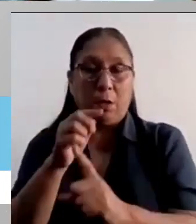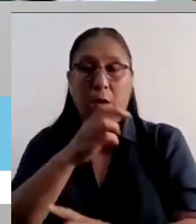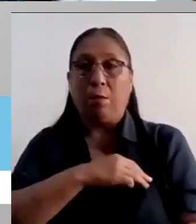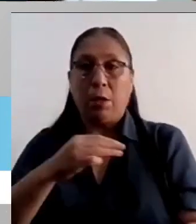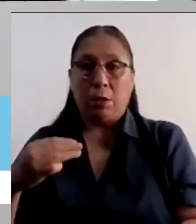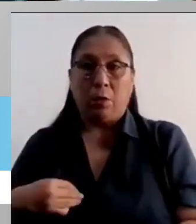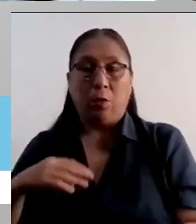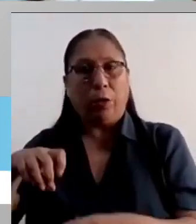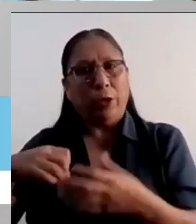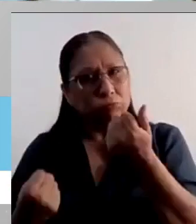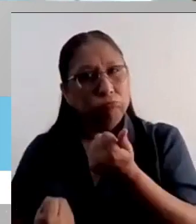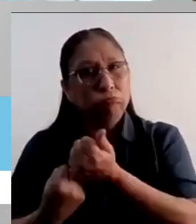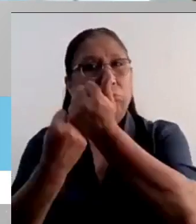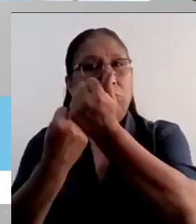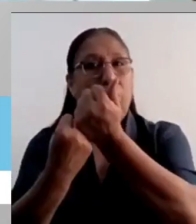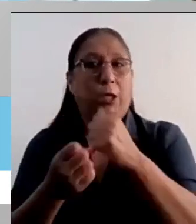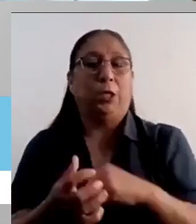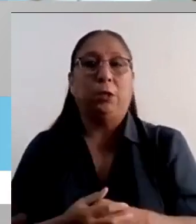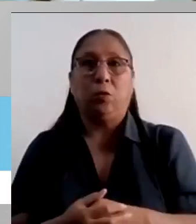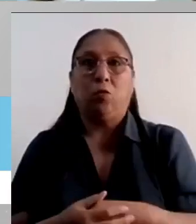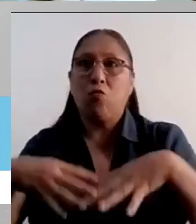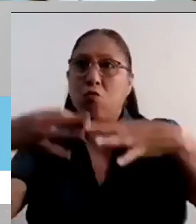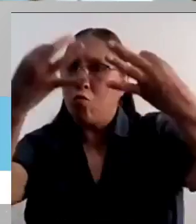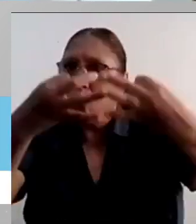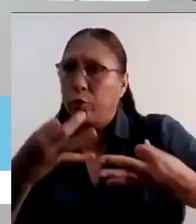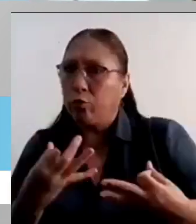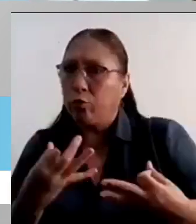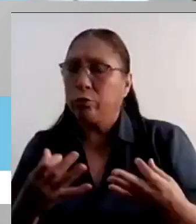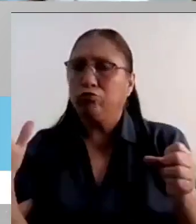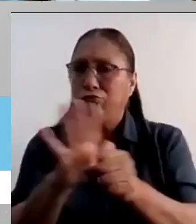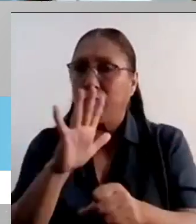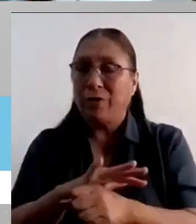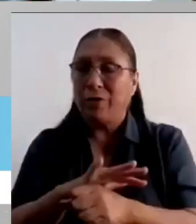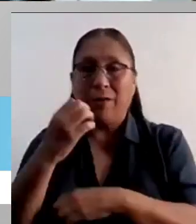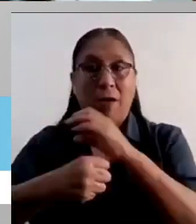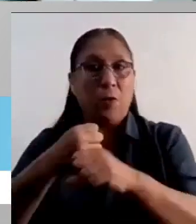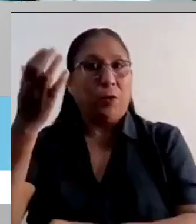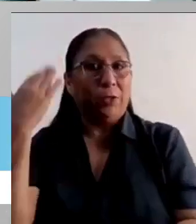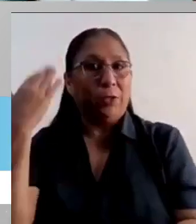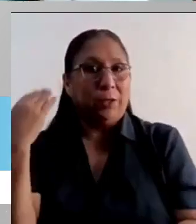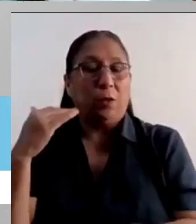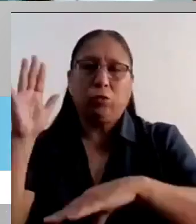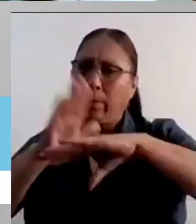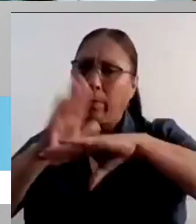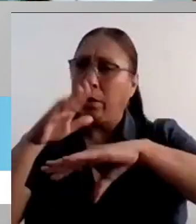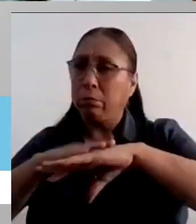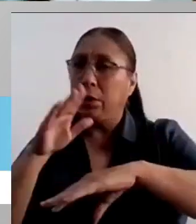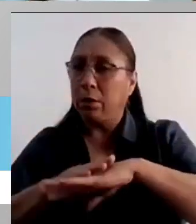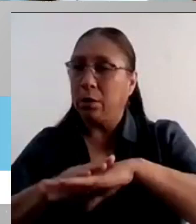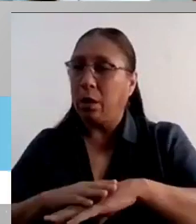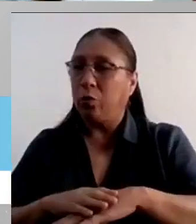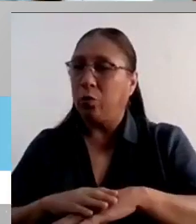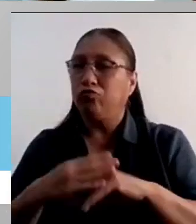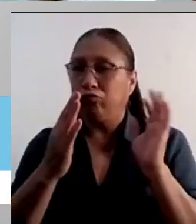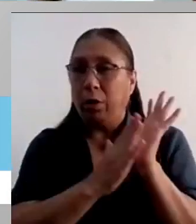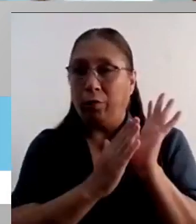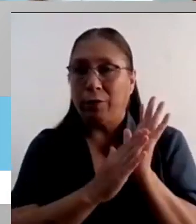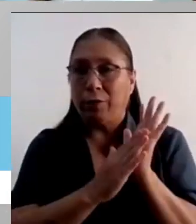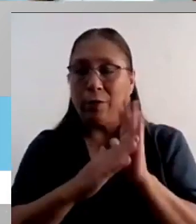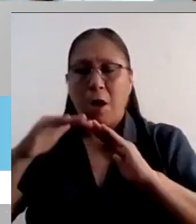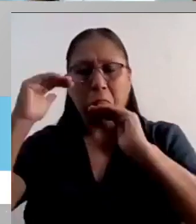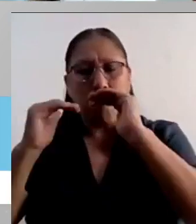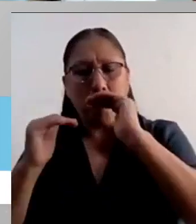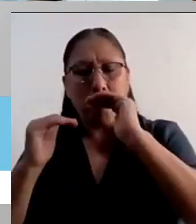ser fortalecido, ¿no? Pueda ser un presupuesto suficiente. En años anteriores se había ido alertando desde nuestra institución la disminución